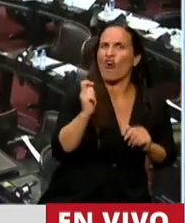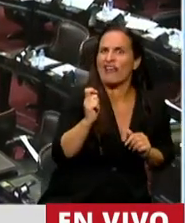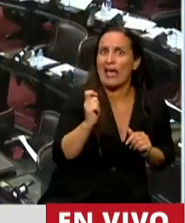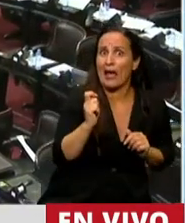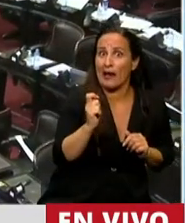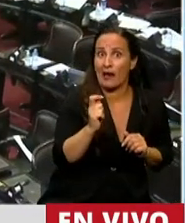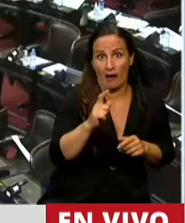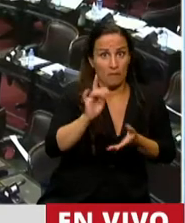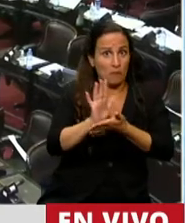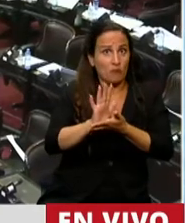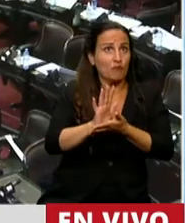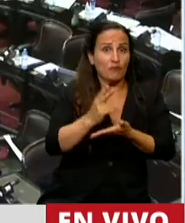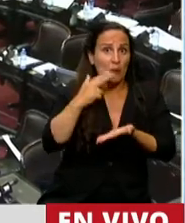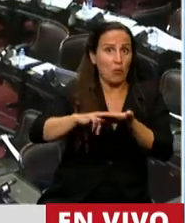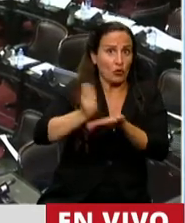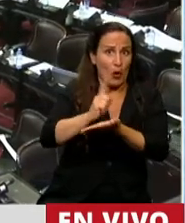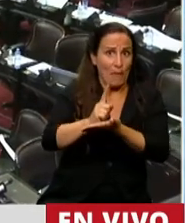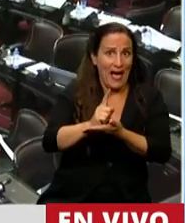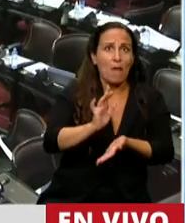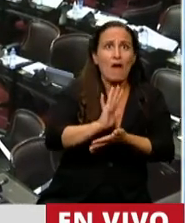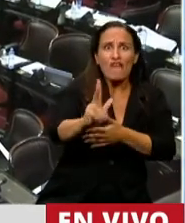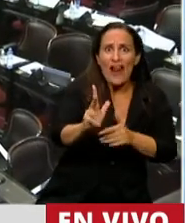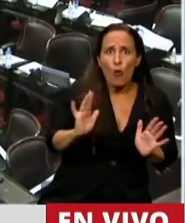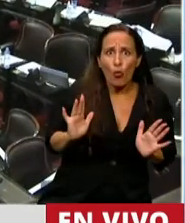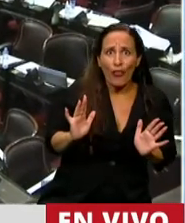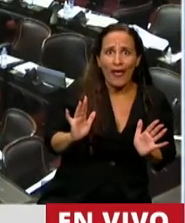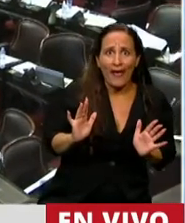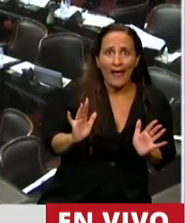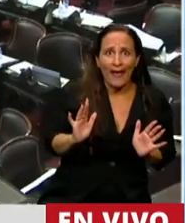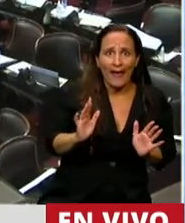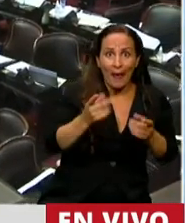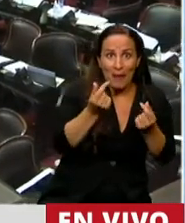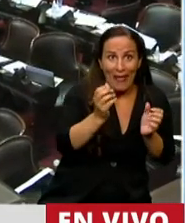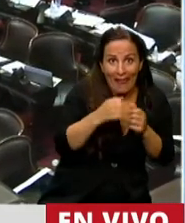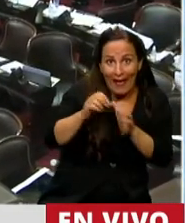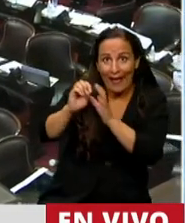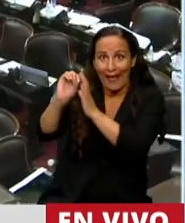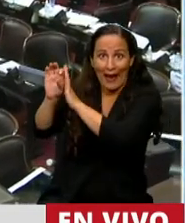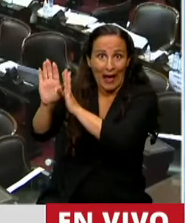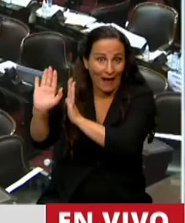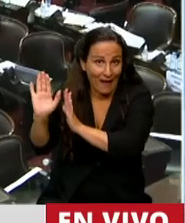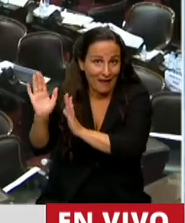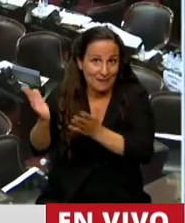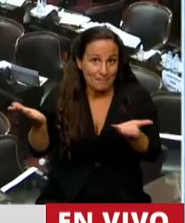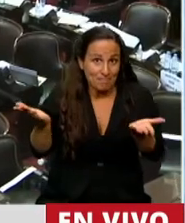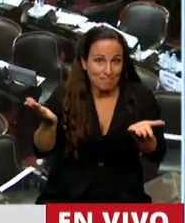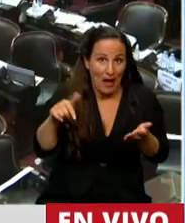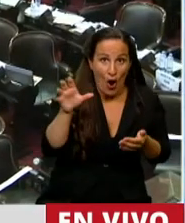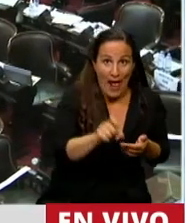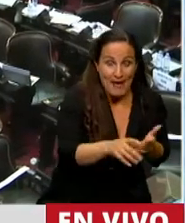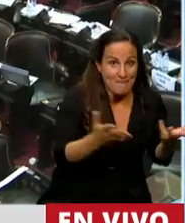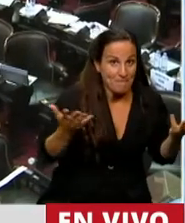hizo fraude fiscal y la guardó en algún lado. La verdad que